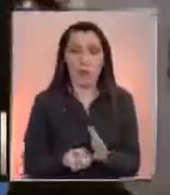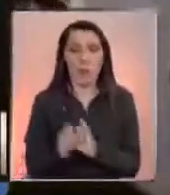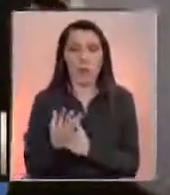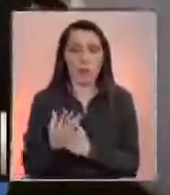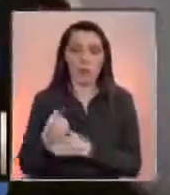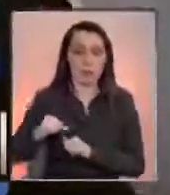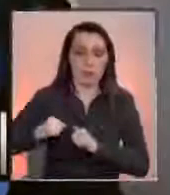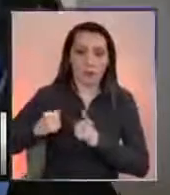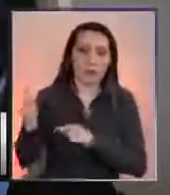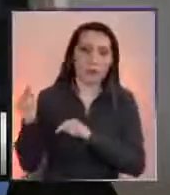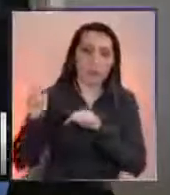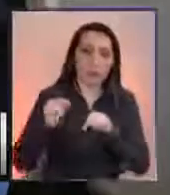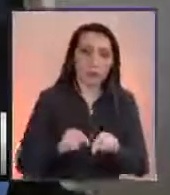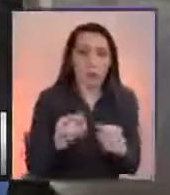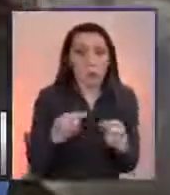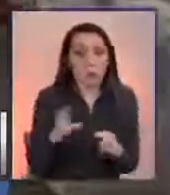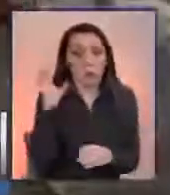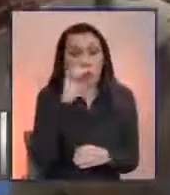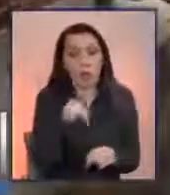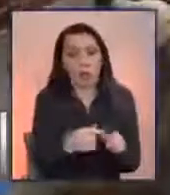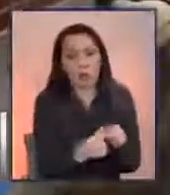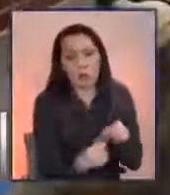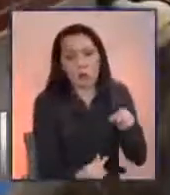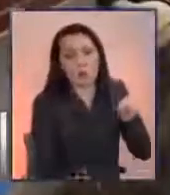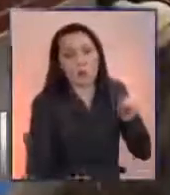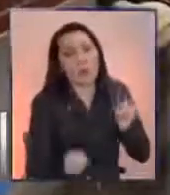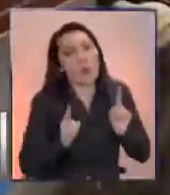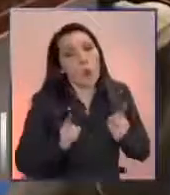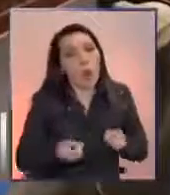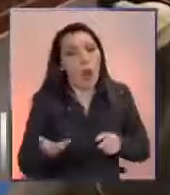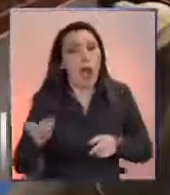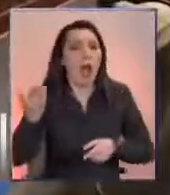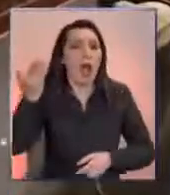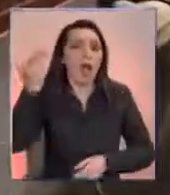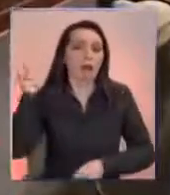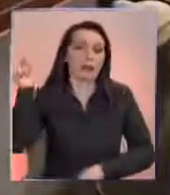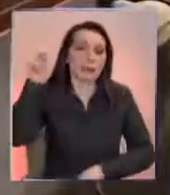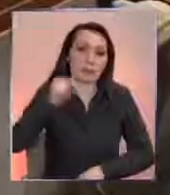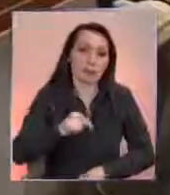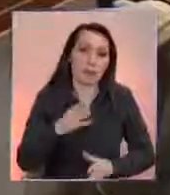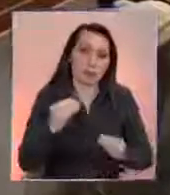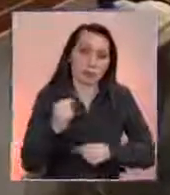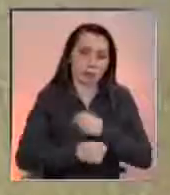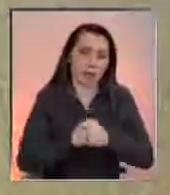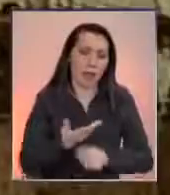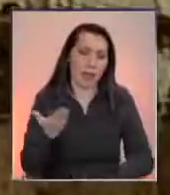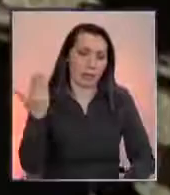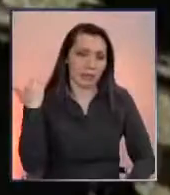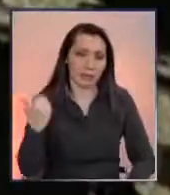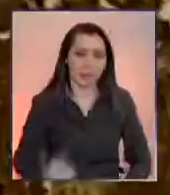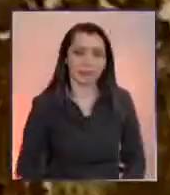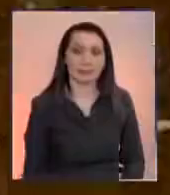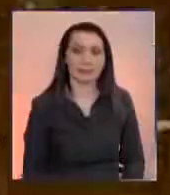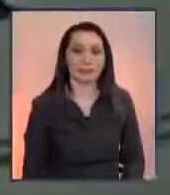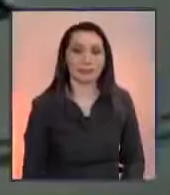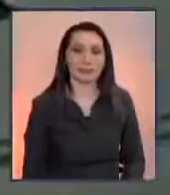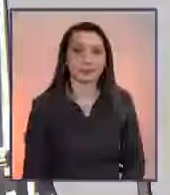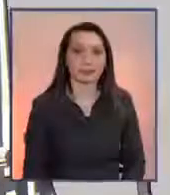busca oportunidades en esta delgada franja de tierra, al igual que los que llegaron hace muchos años atrás.